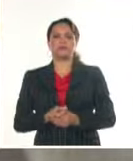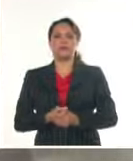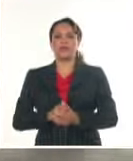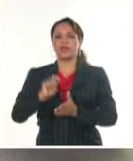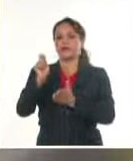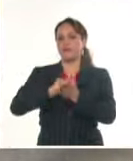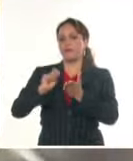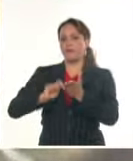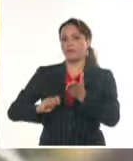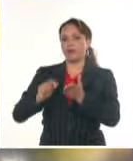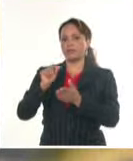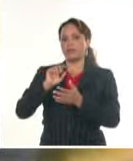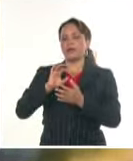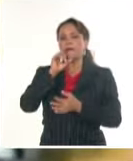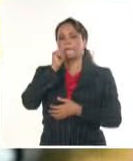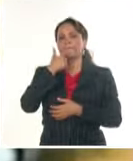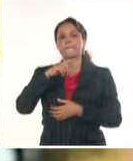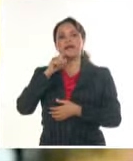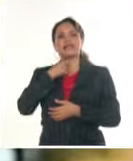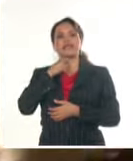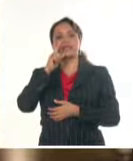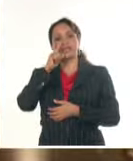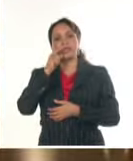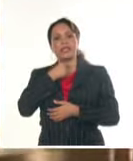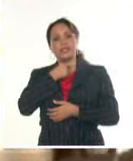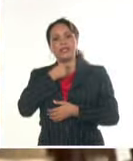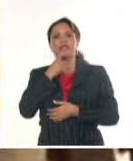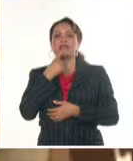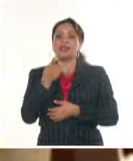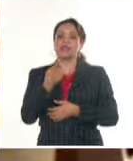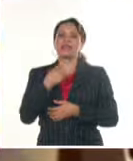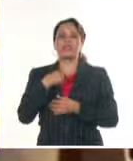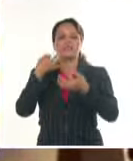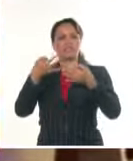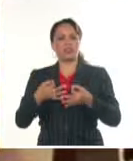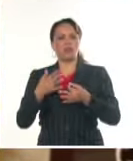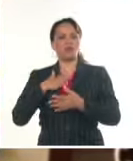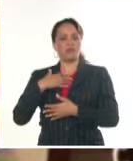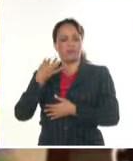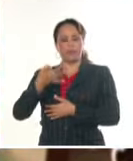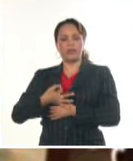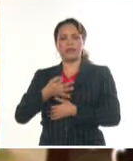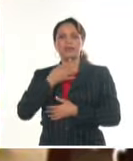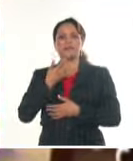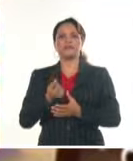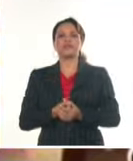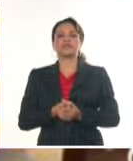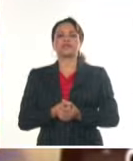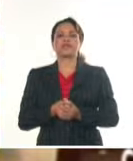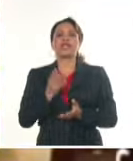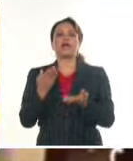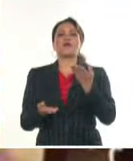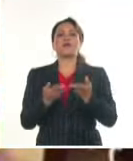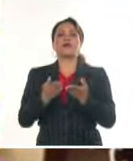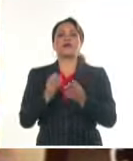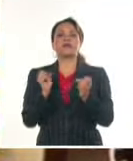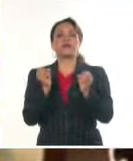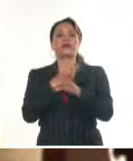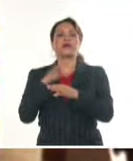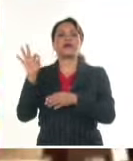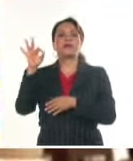Miguel Barnett la cataloga como auténtica y segura de sí y agrega como la blanca mariposa de los arroyos